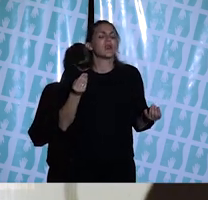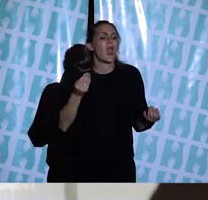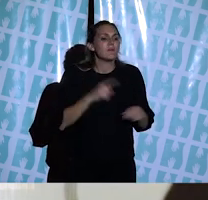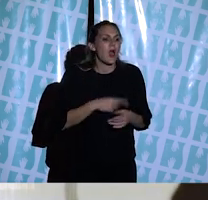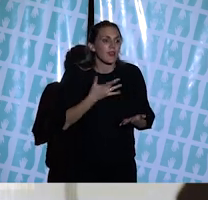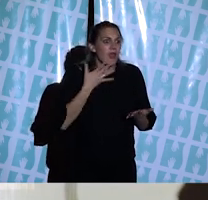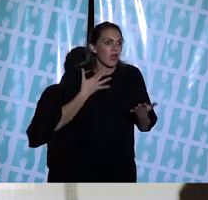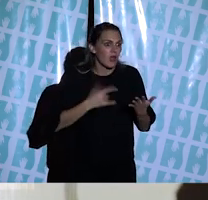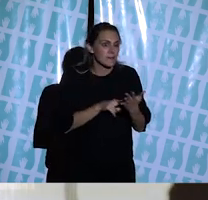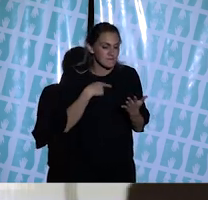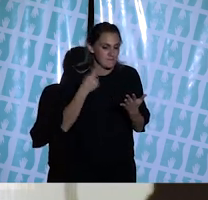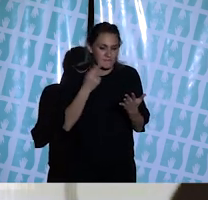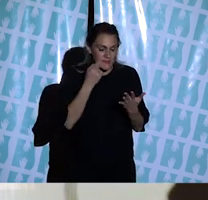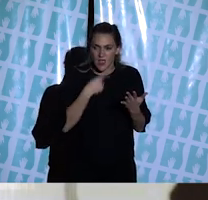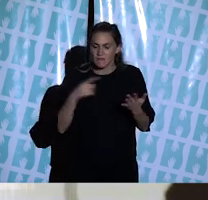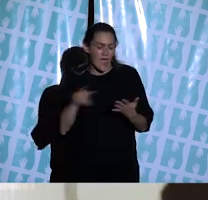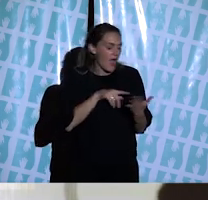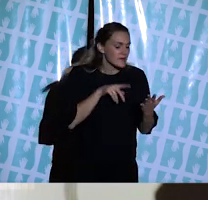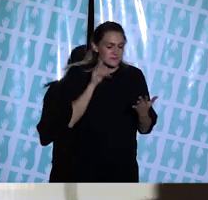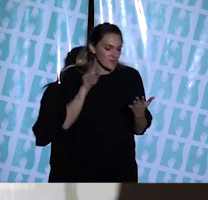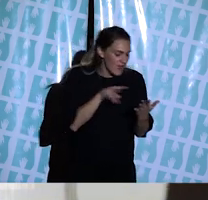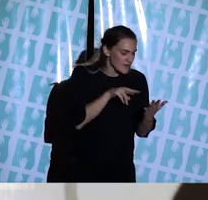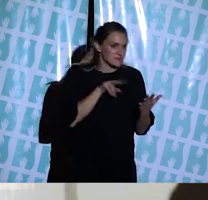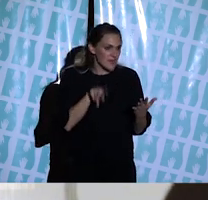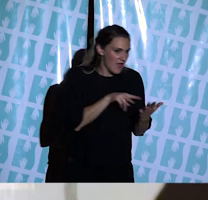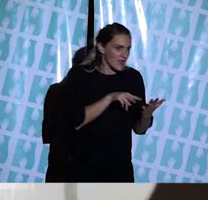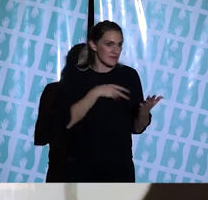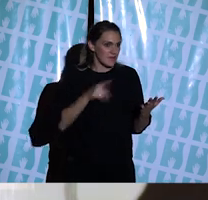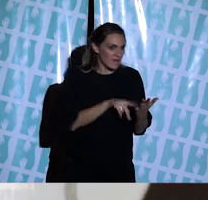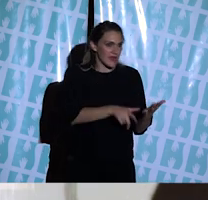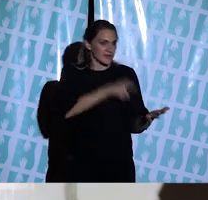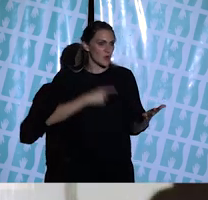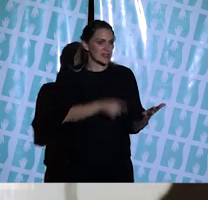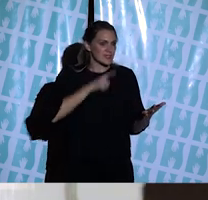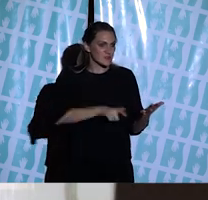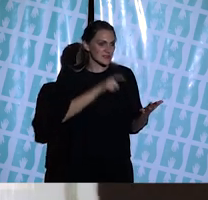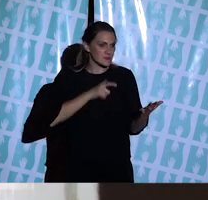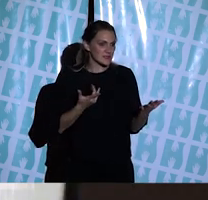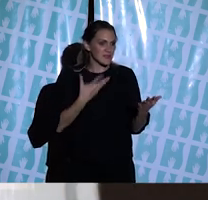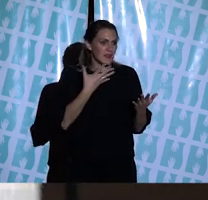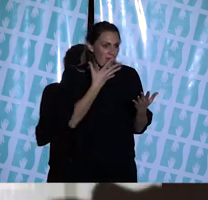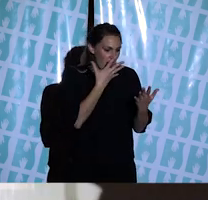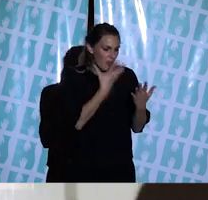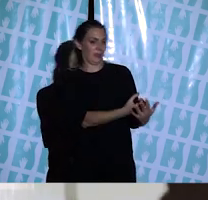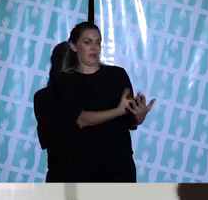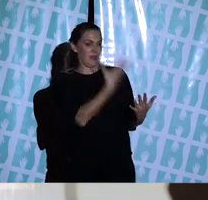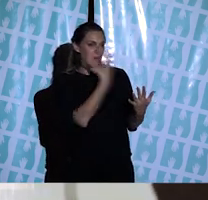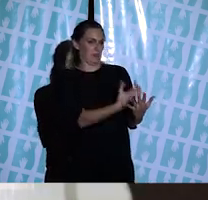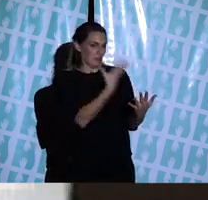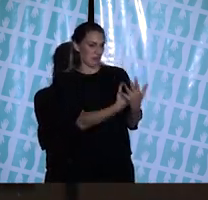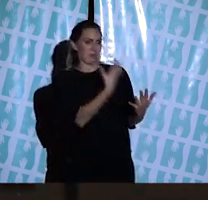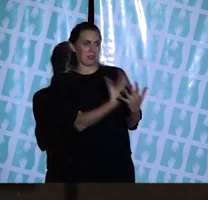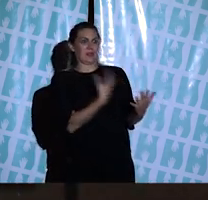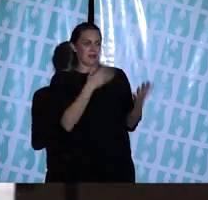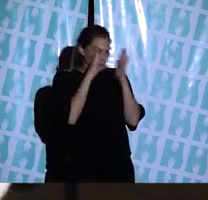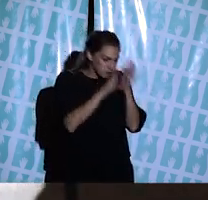poder chequear. Lo que pasa es que son reforzadores, para algo están hechos. No es tonto el Mark, no